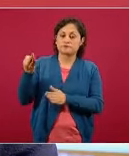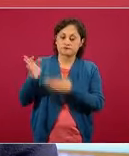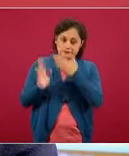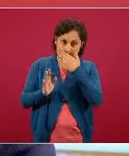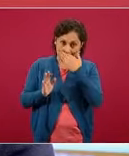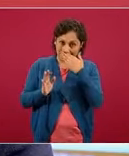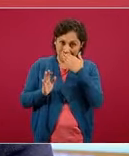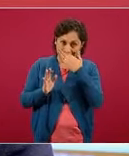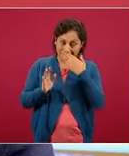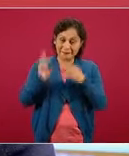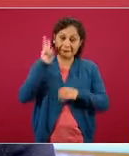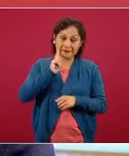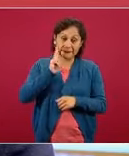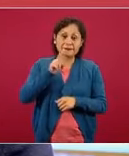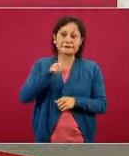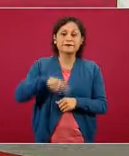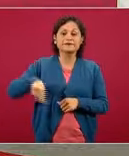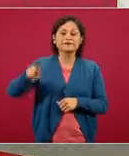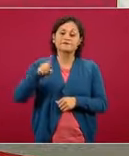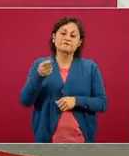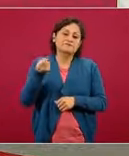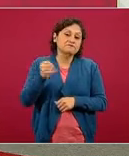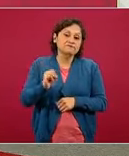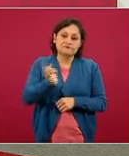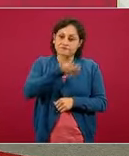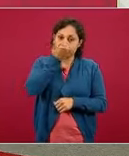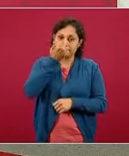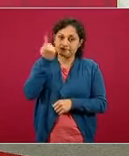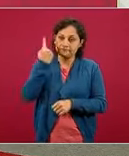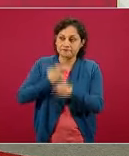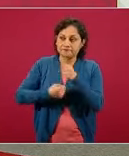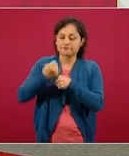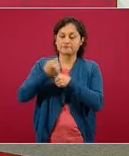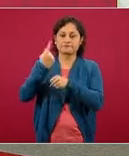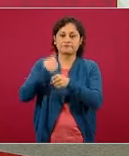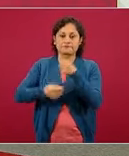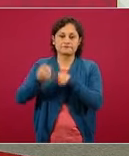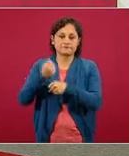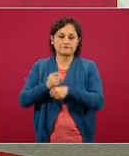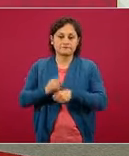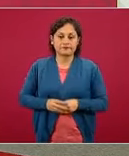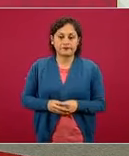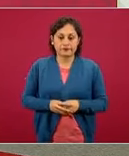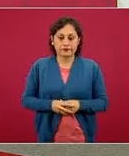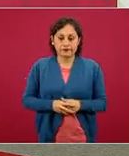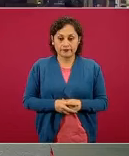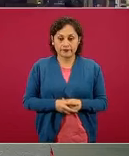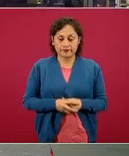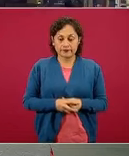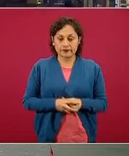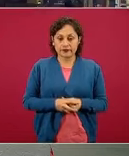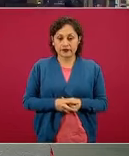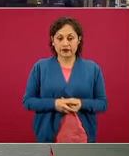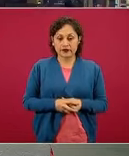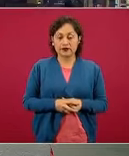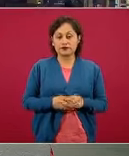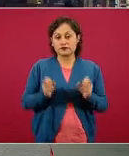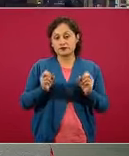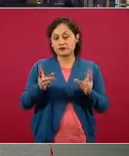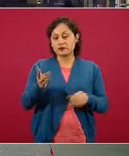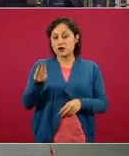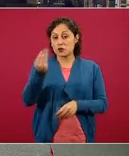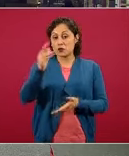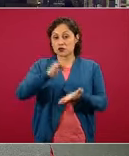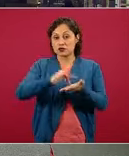ya a salir de las basales que año con año observamos en relación a este virus. ¿Sí? Muy bien. Pues muchas gracias